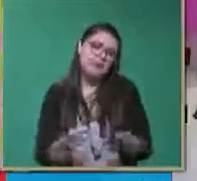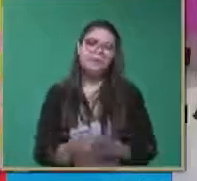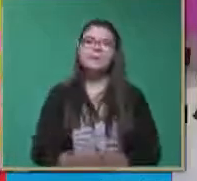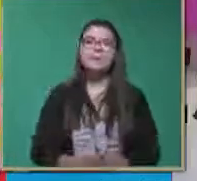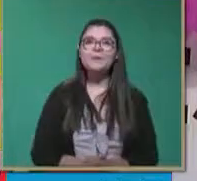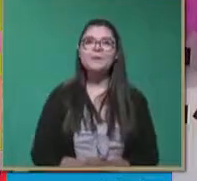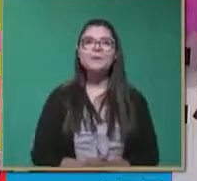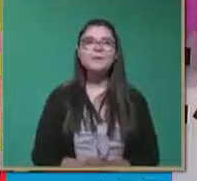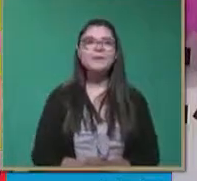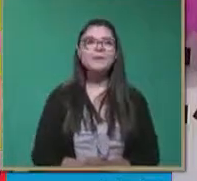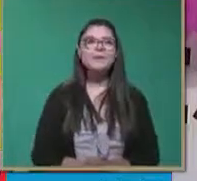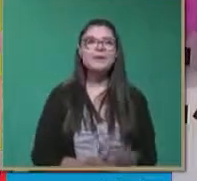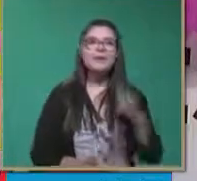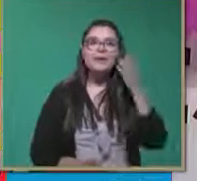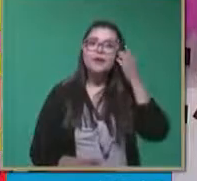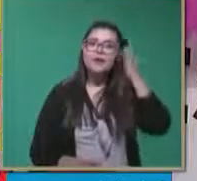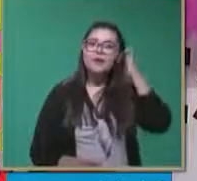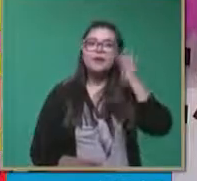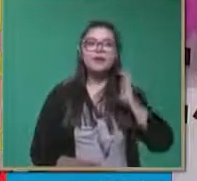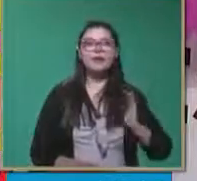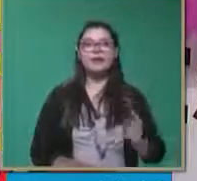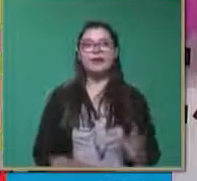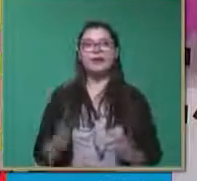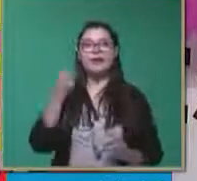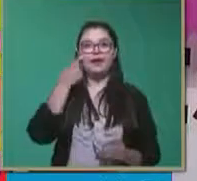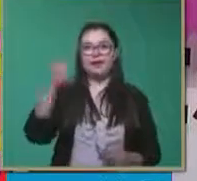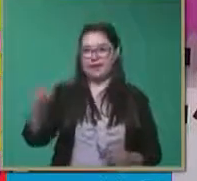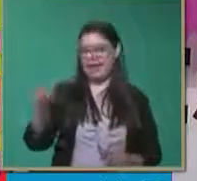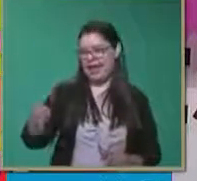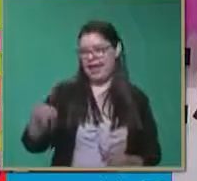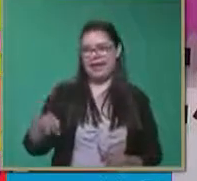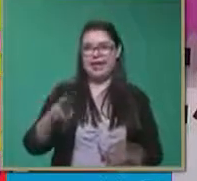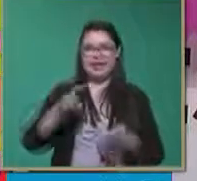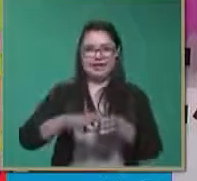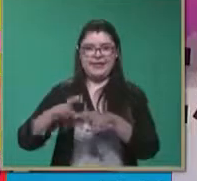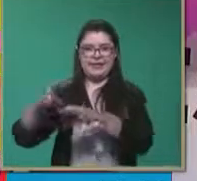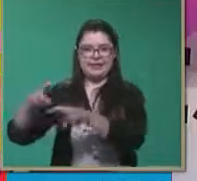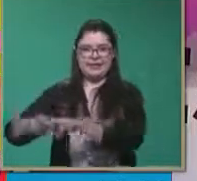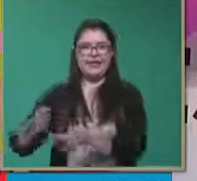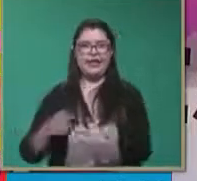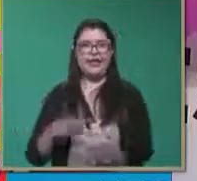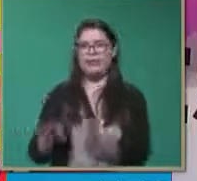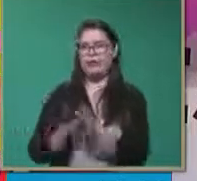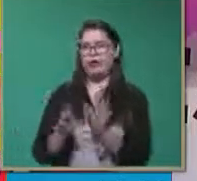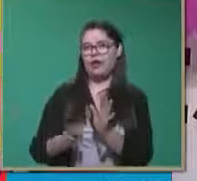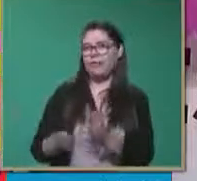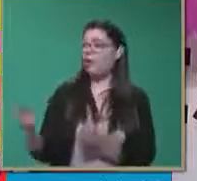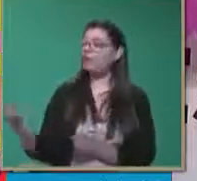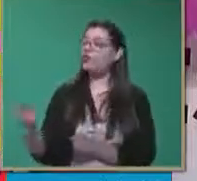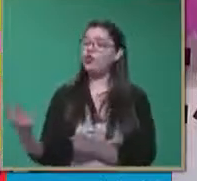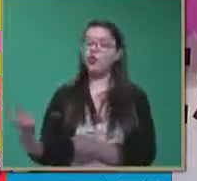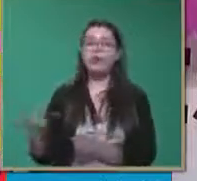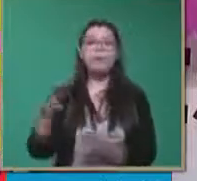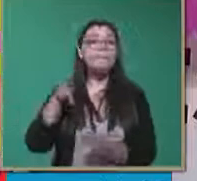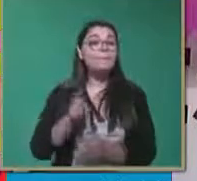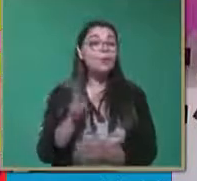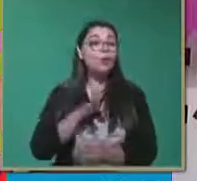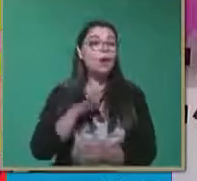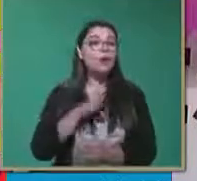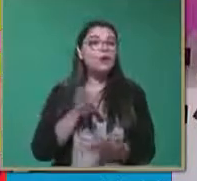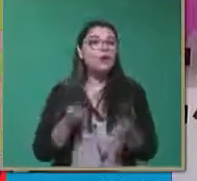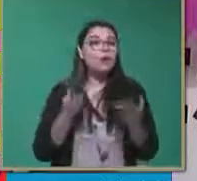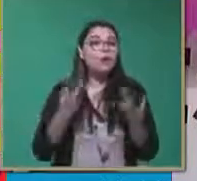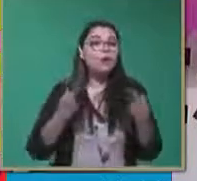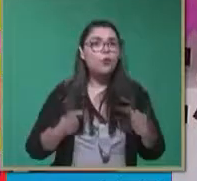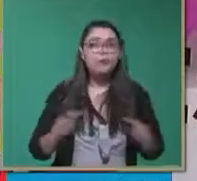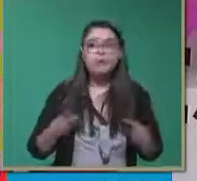Mientras se pone la música, estamos girando alrededor de las sillas. Y este es un pequeño ejemplo de cómo se ponen. Se ponen las sillas de esta forma. Como nosotras